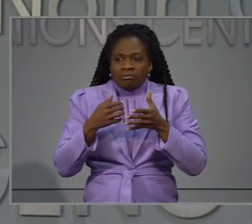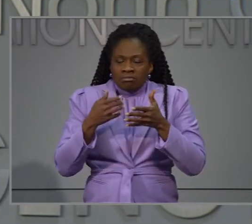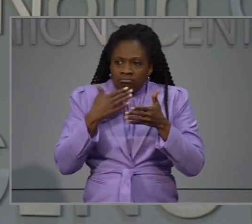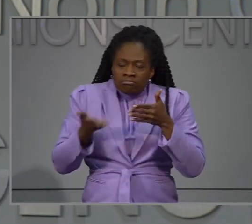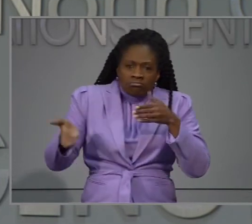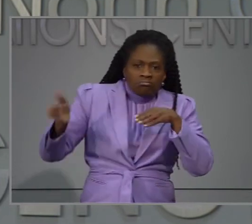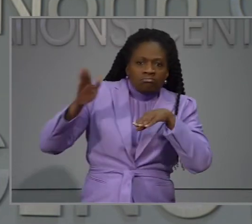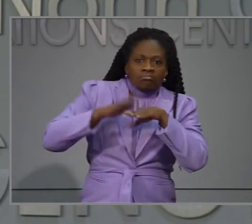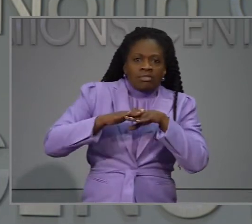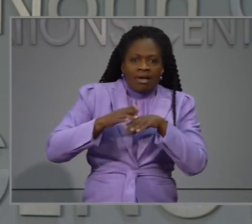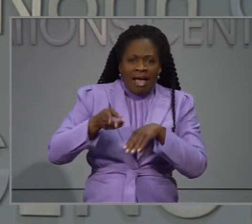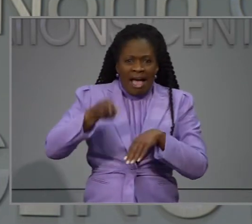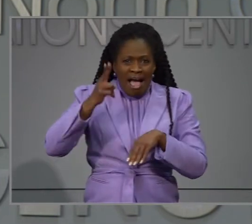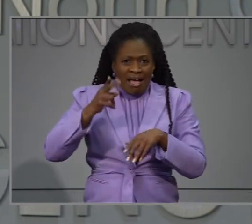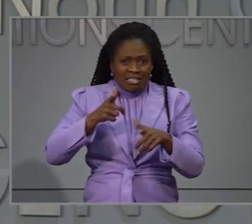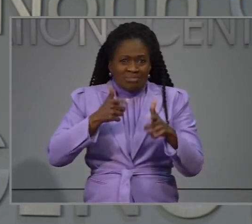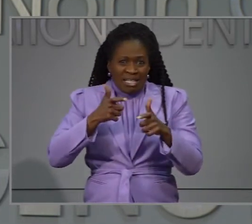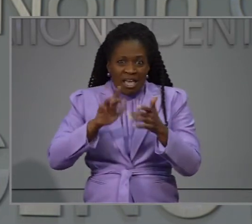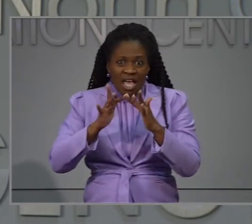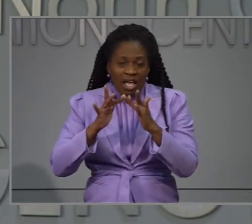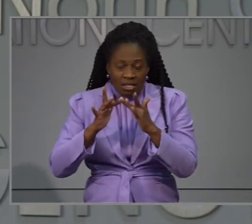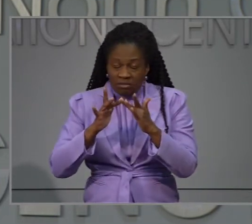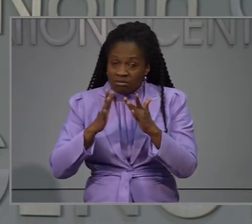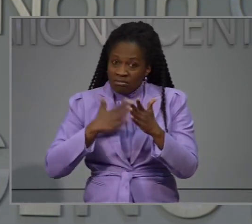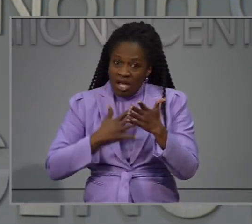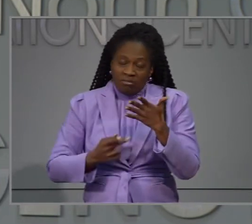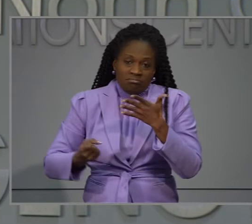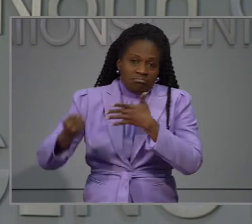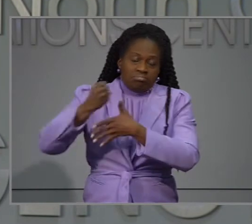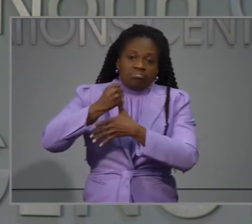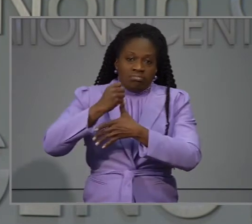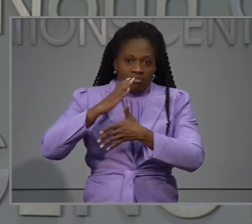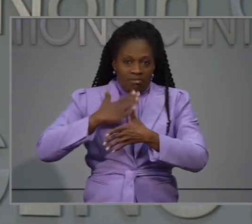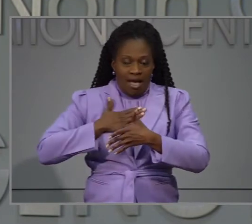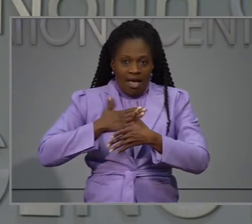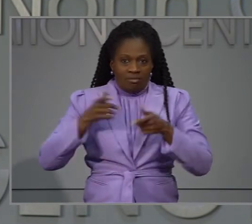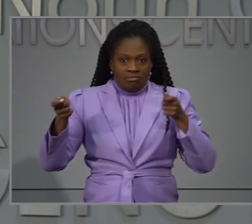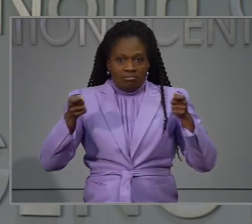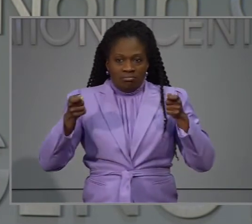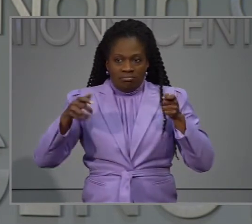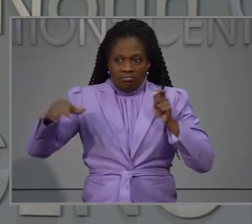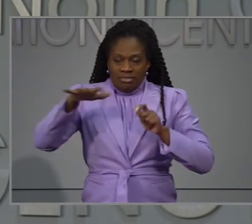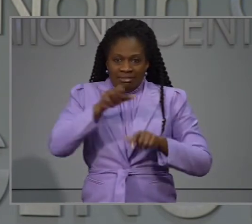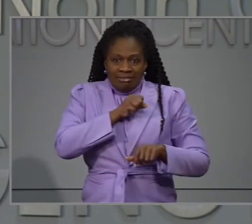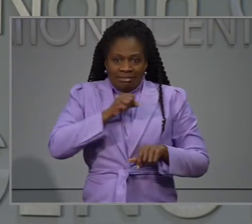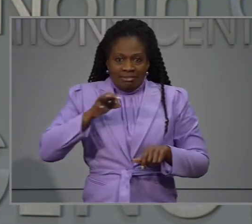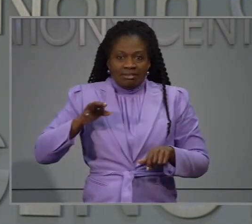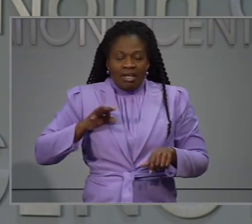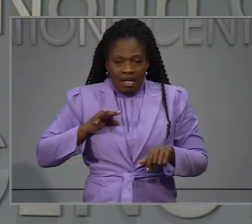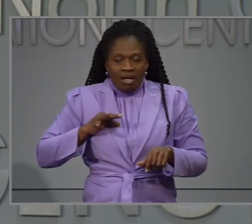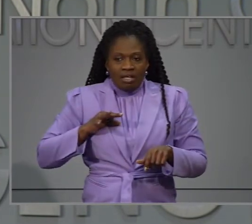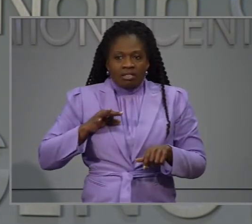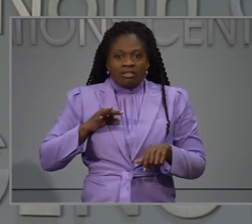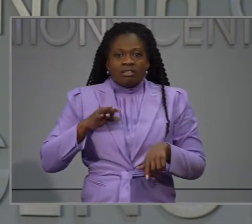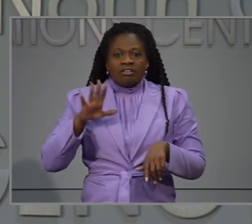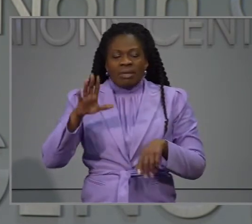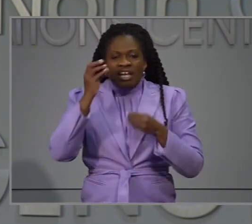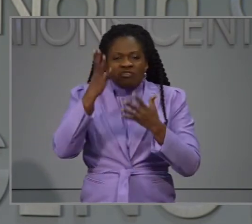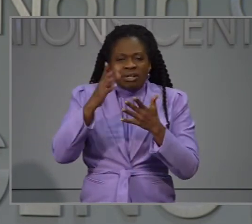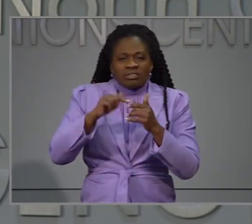acceso a internet de alta velocidad esta es una prioridad con mi administración el